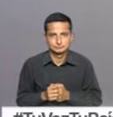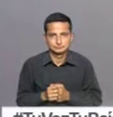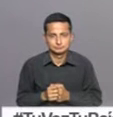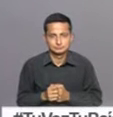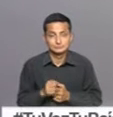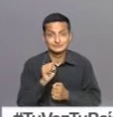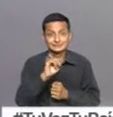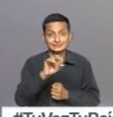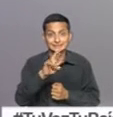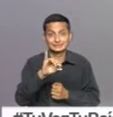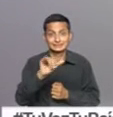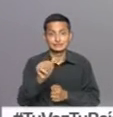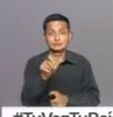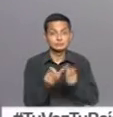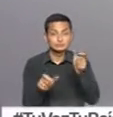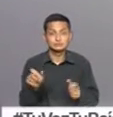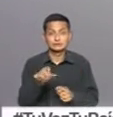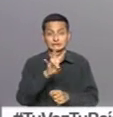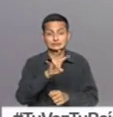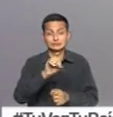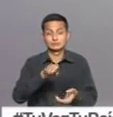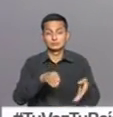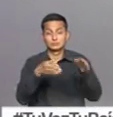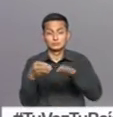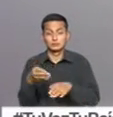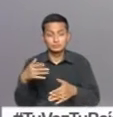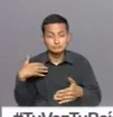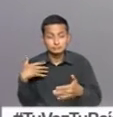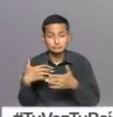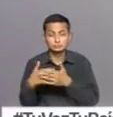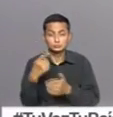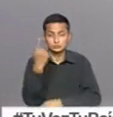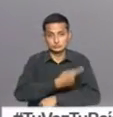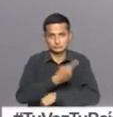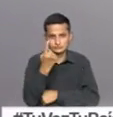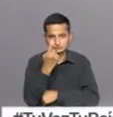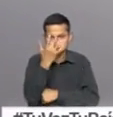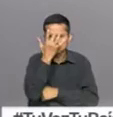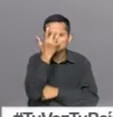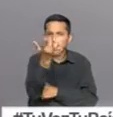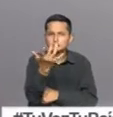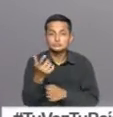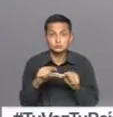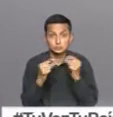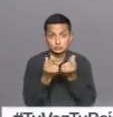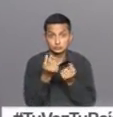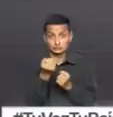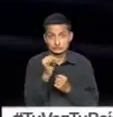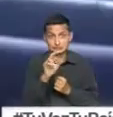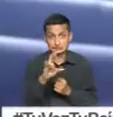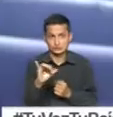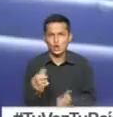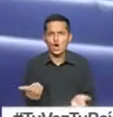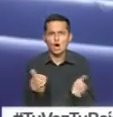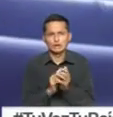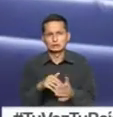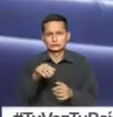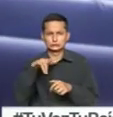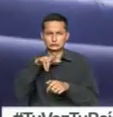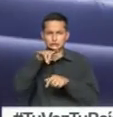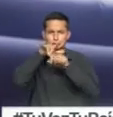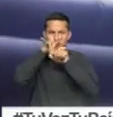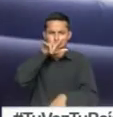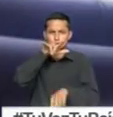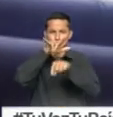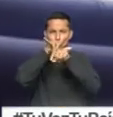En Siria, cerca de 70 civiles murieron en las últimas 24 horas, luego de que el régimen sirio intensificara los bombardeos en las